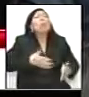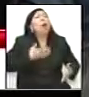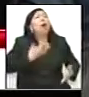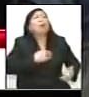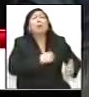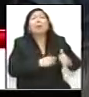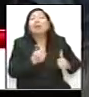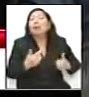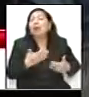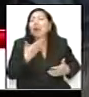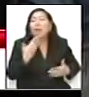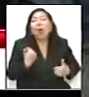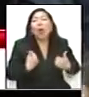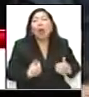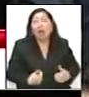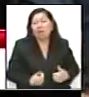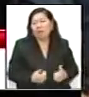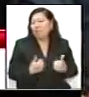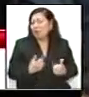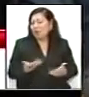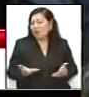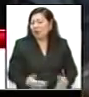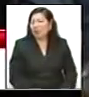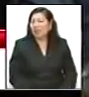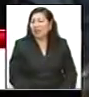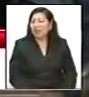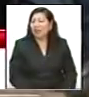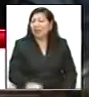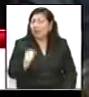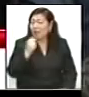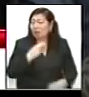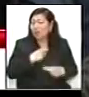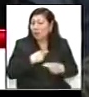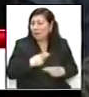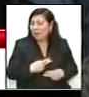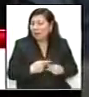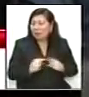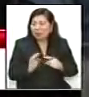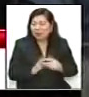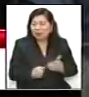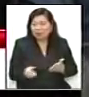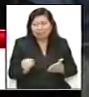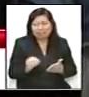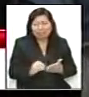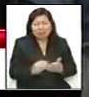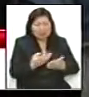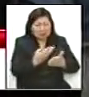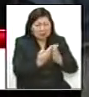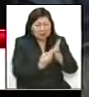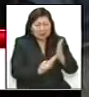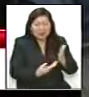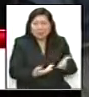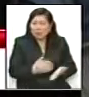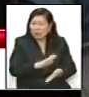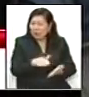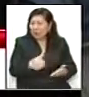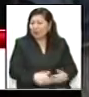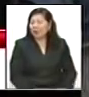mejores abogados, los defensores fabulosos de los derechos humanos, que se protegen inclusive con resoluciones como las que han